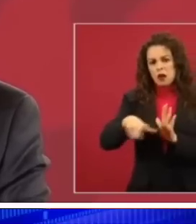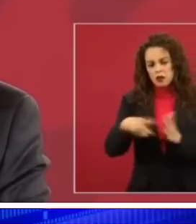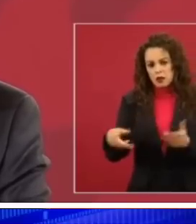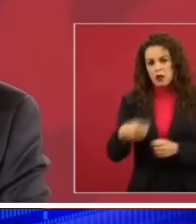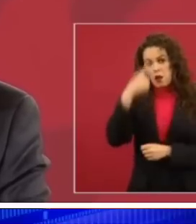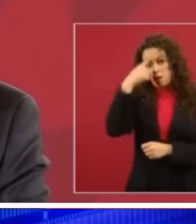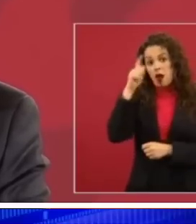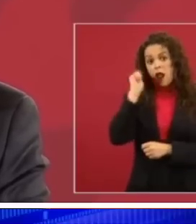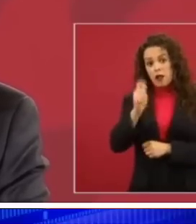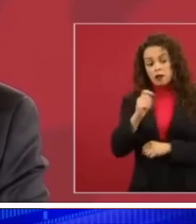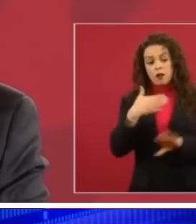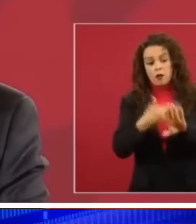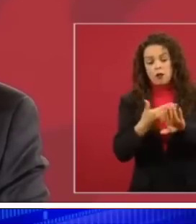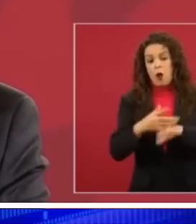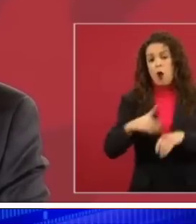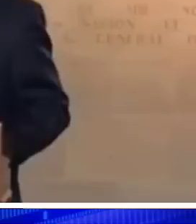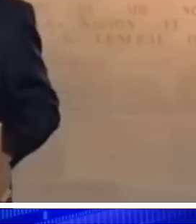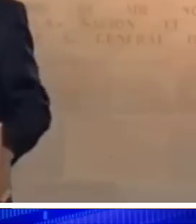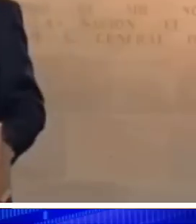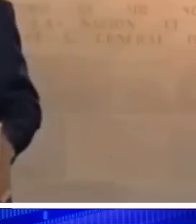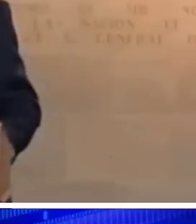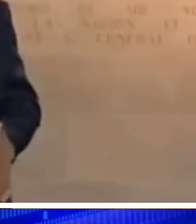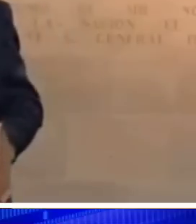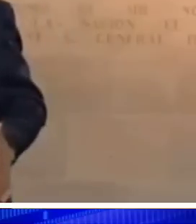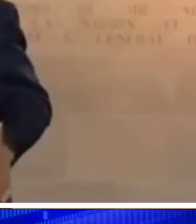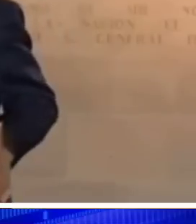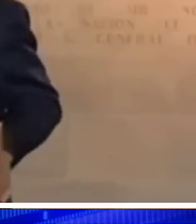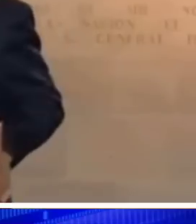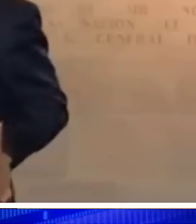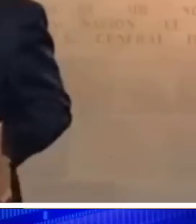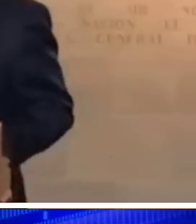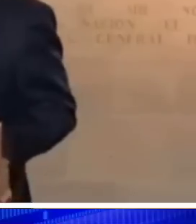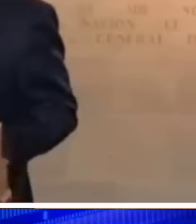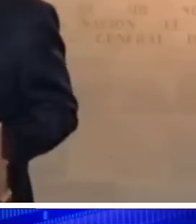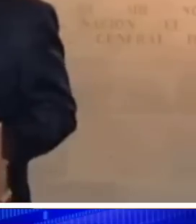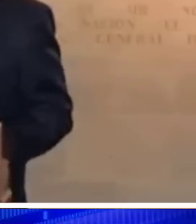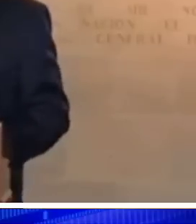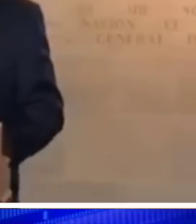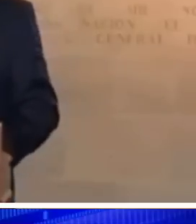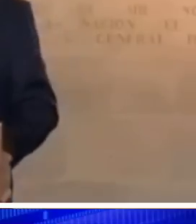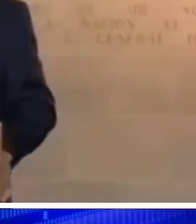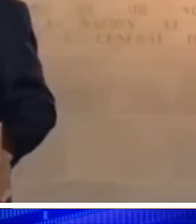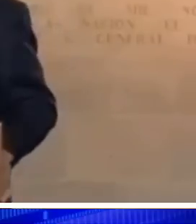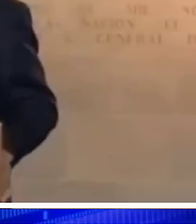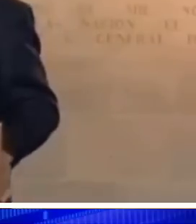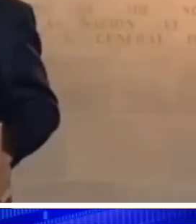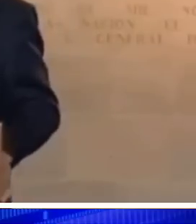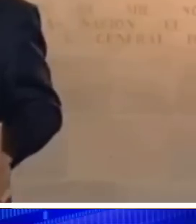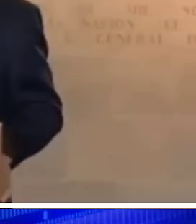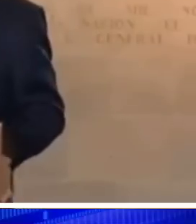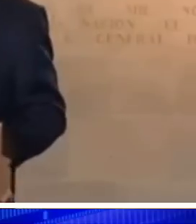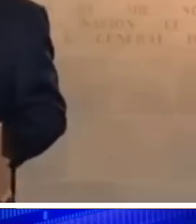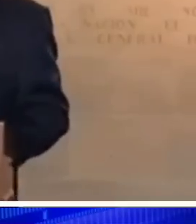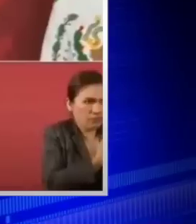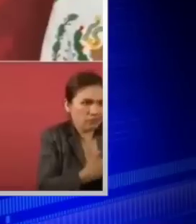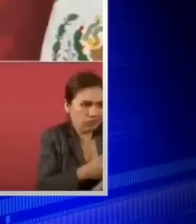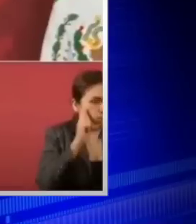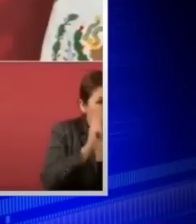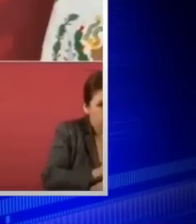en un tema tan importante como es este de la seguridad esto mencionó el presidente Obrador